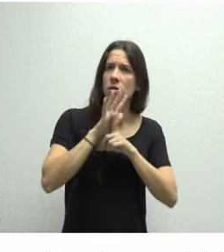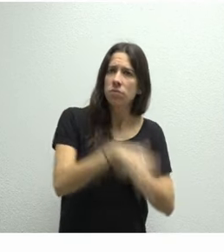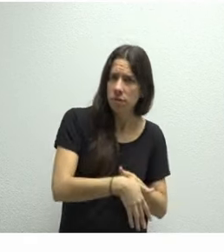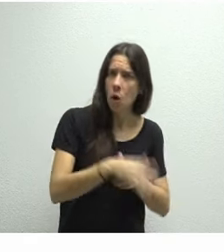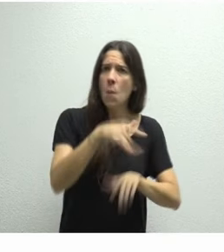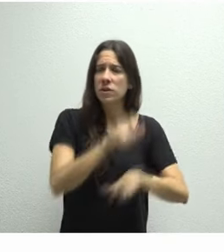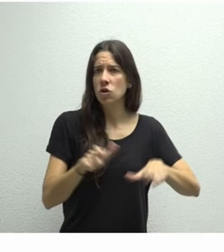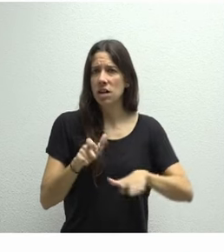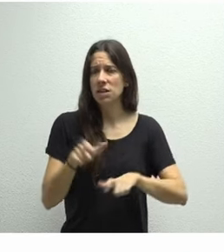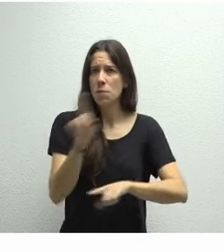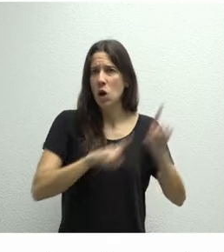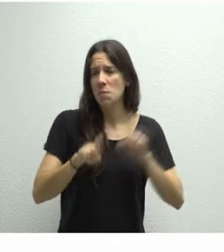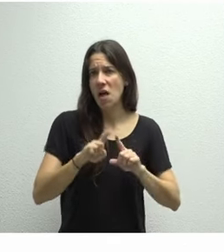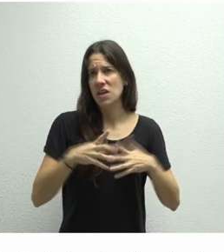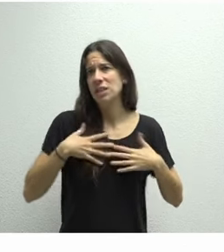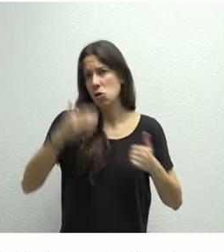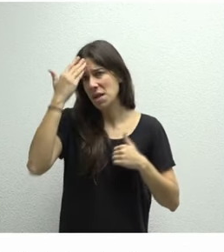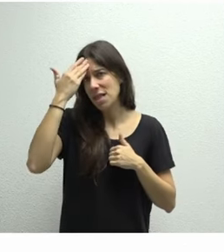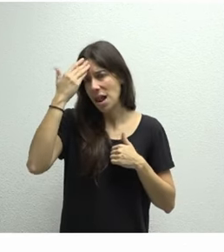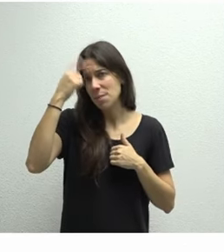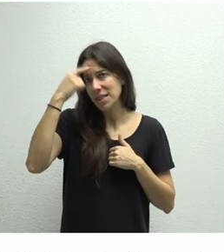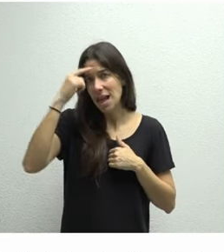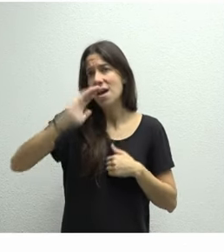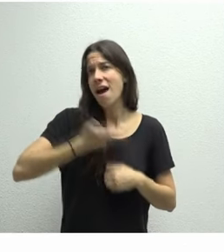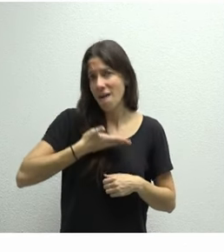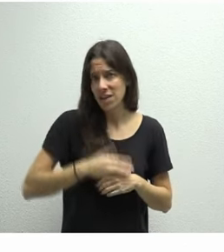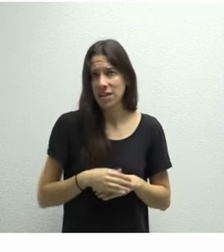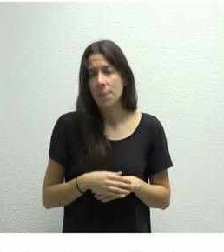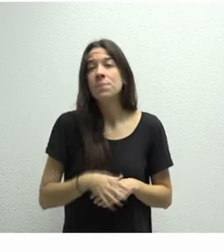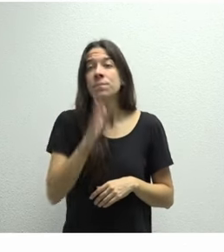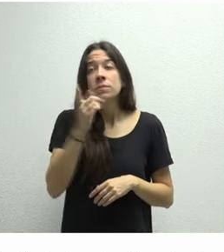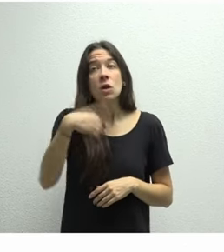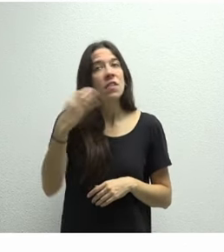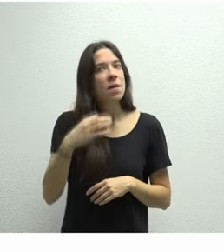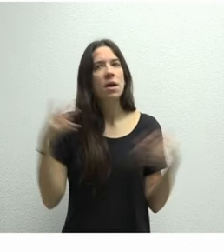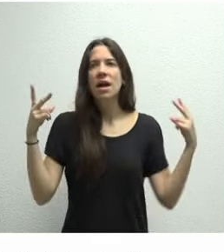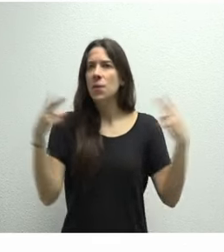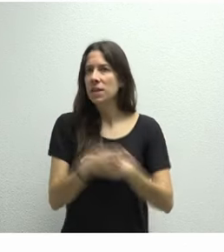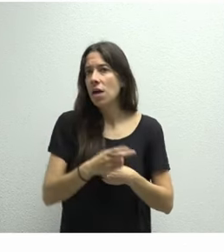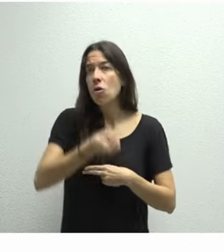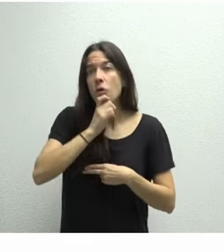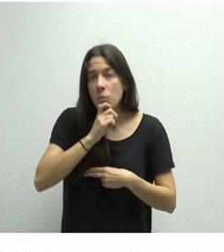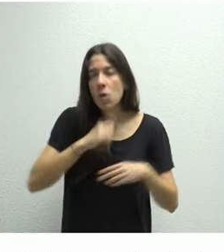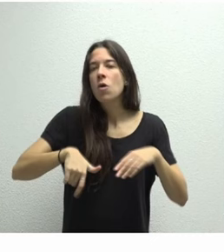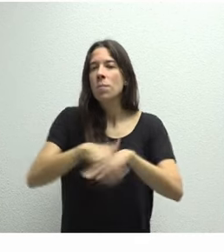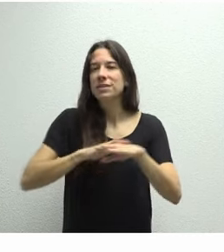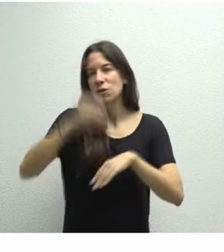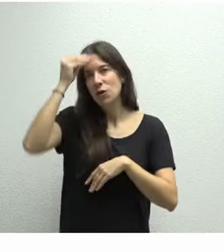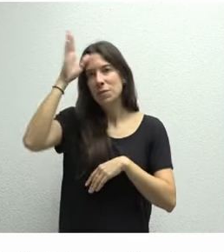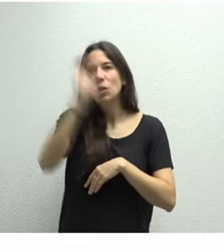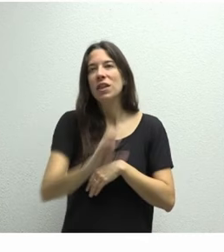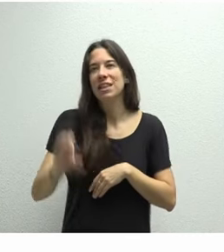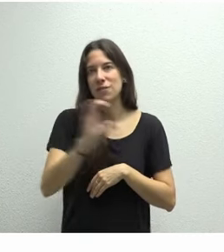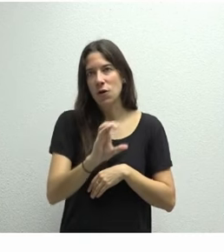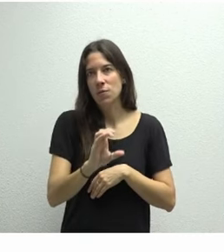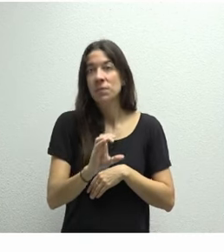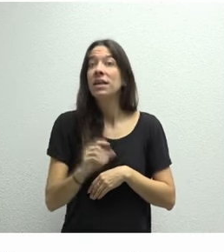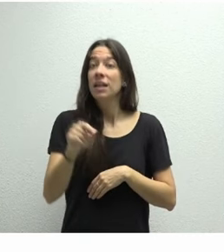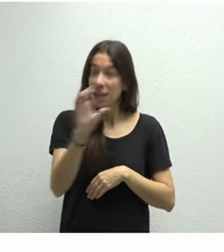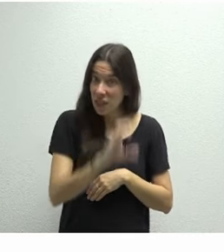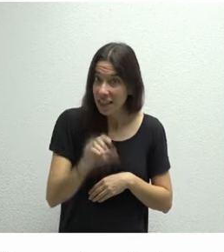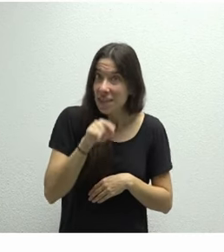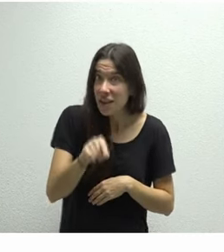de Salud Mental necesitamos por por lo tanto erradicar todo esto partiendo del conocimiento científico que nos permite entender qué es lo que